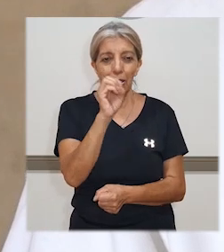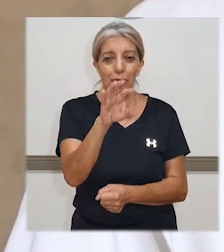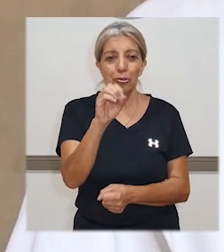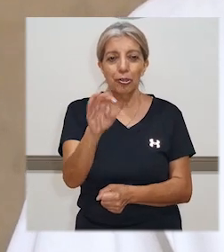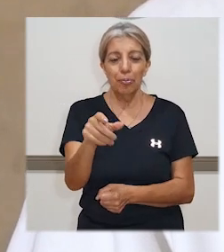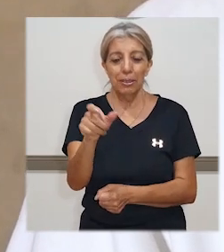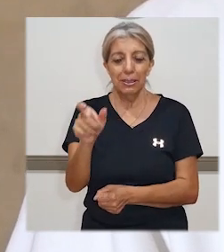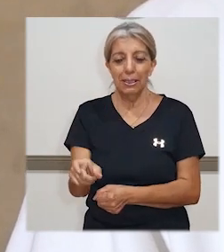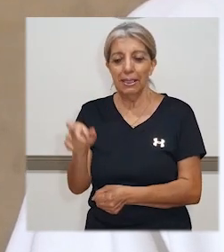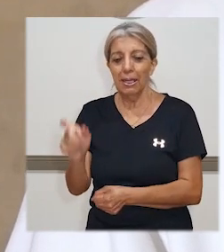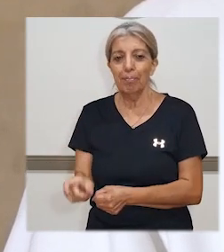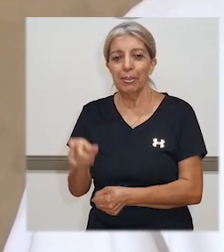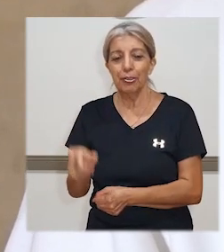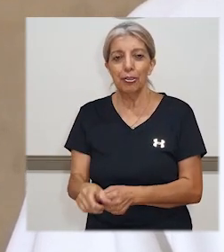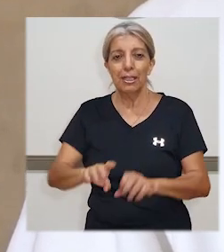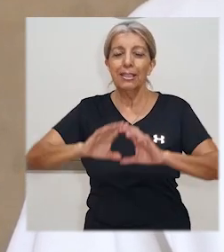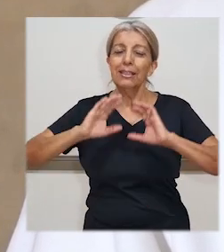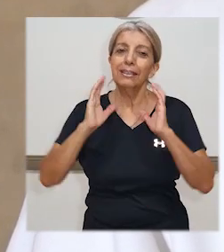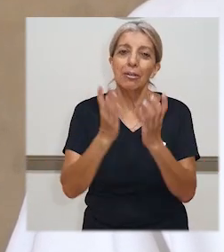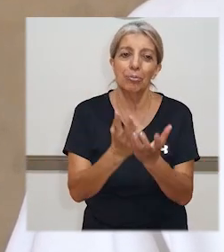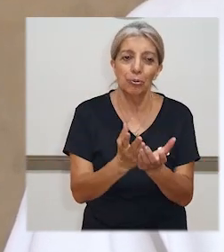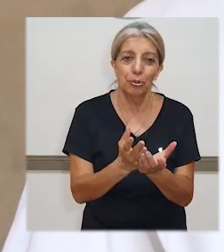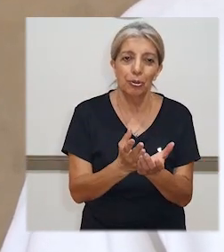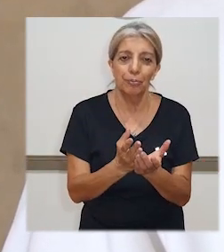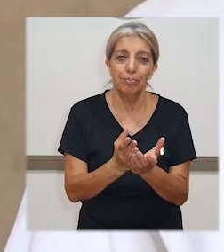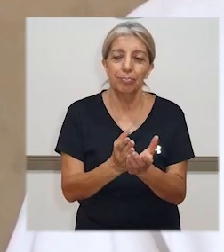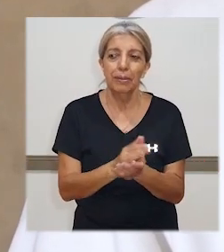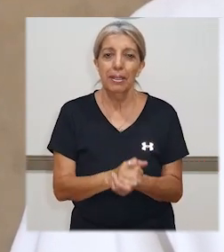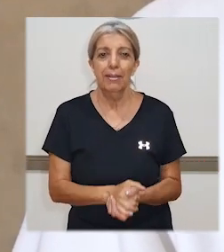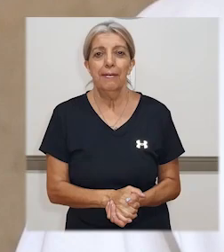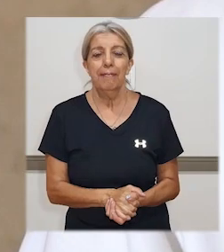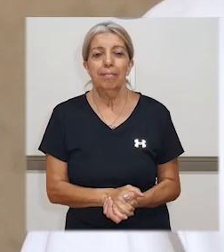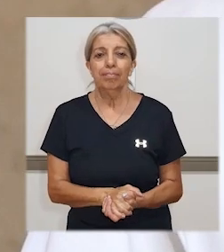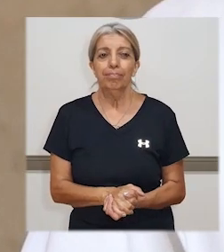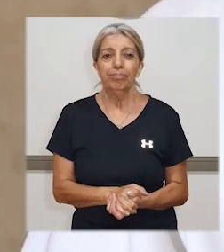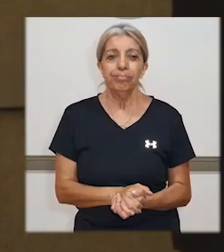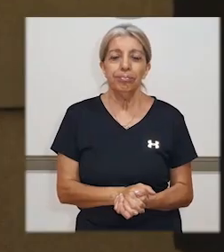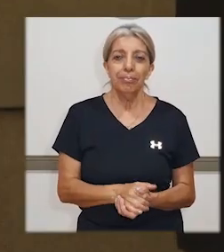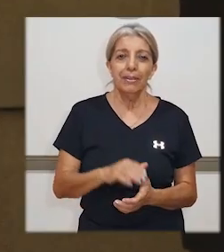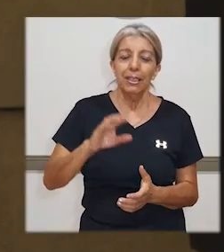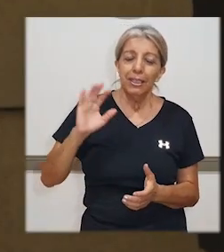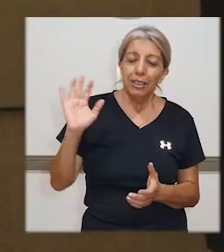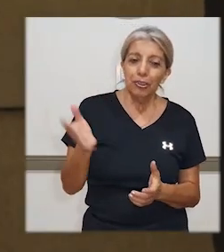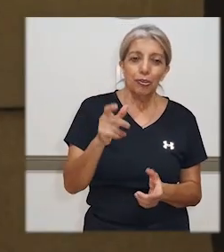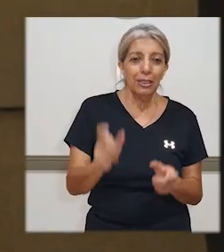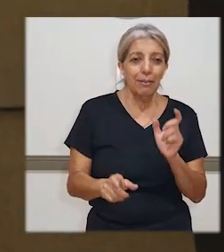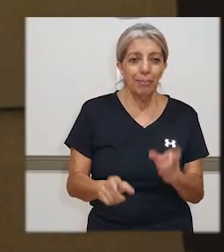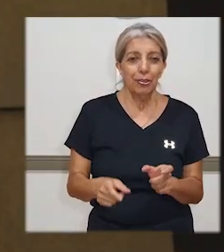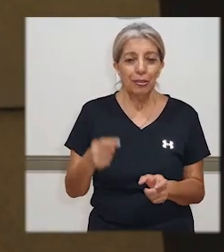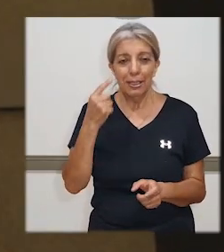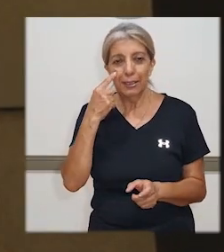ha sacado todas las suyas, va delante de ellas y las ovejas lo siguen, porque conocen su